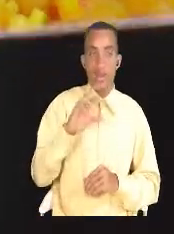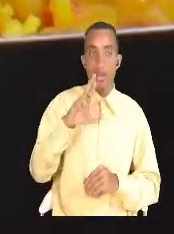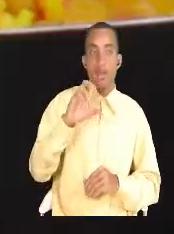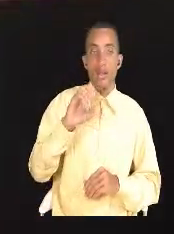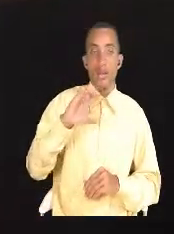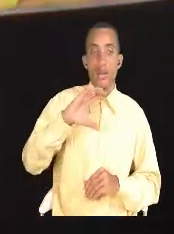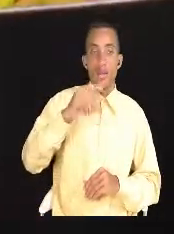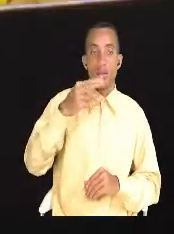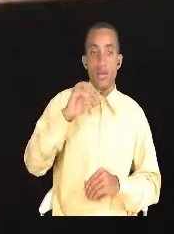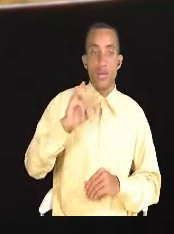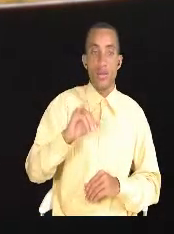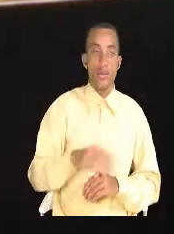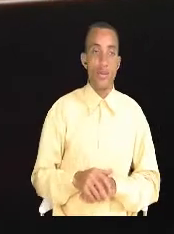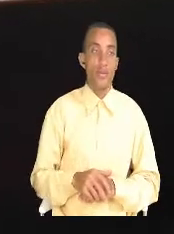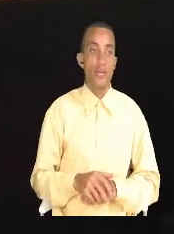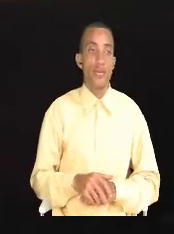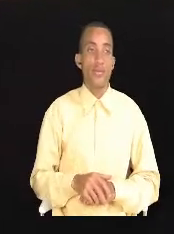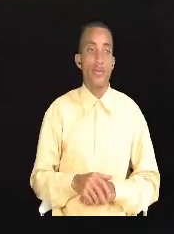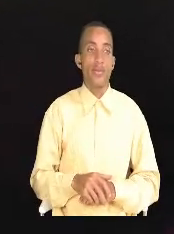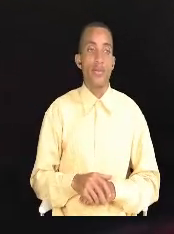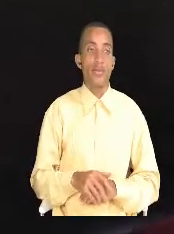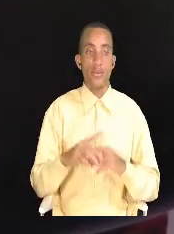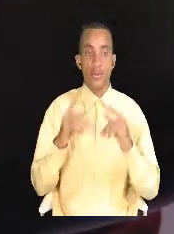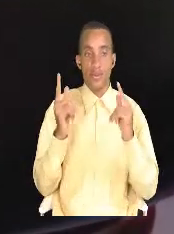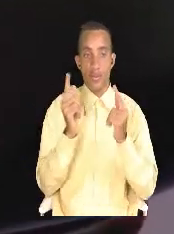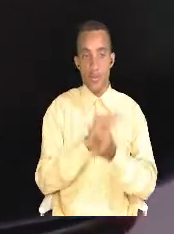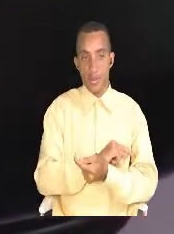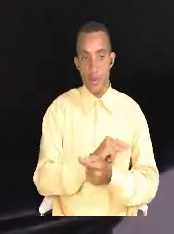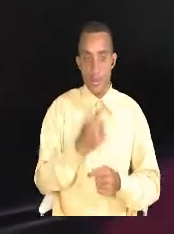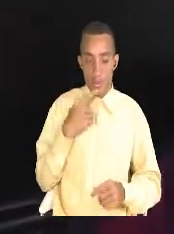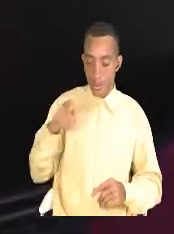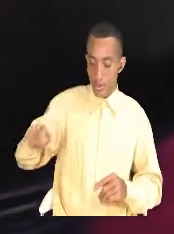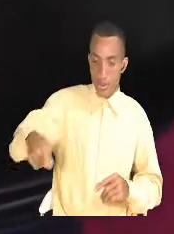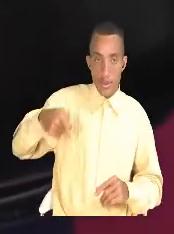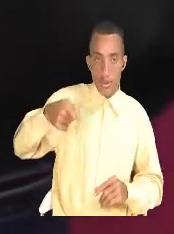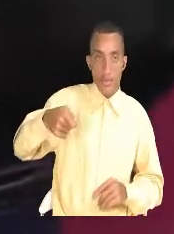Entonces, voy a cambiar esta cucharita.